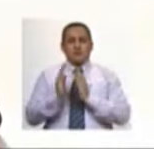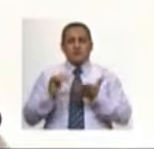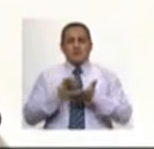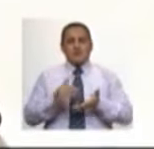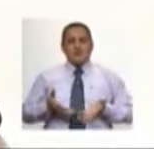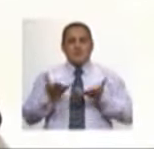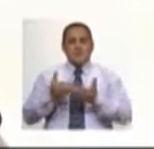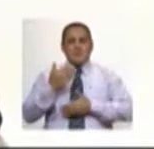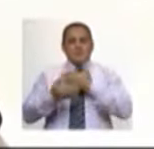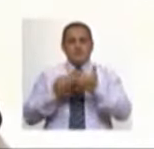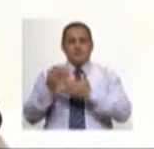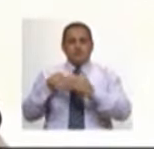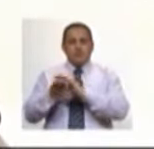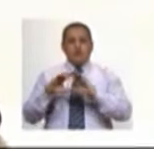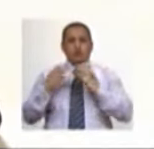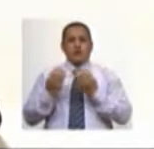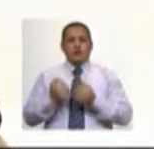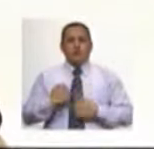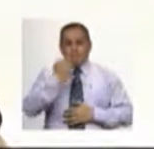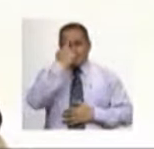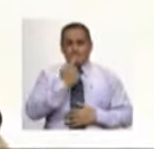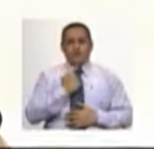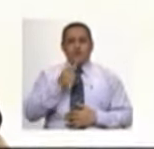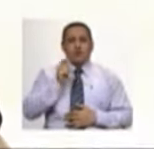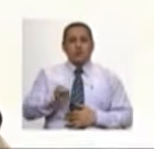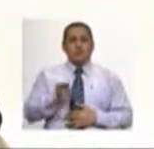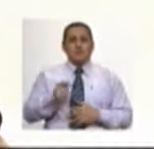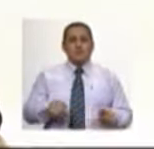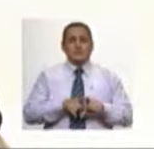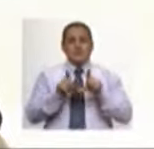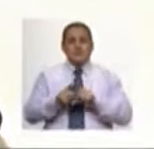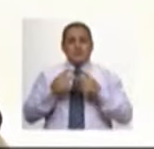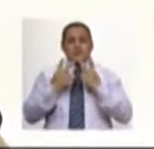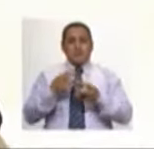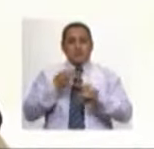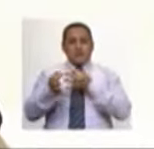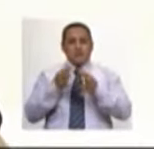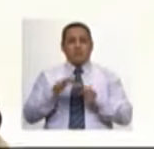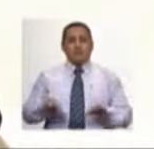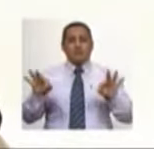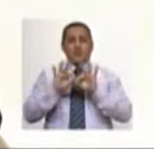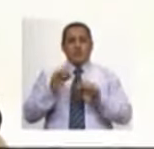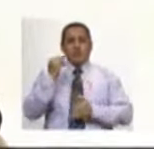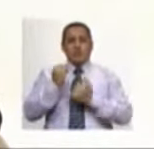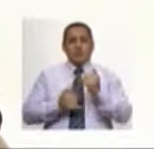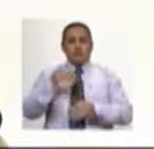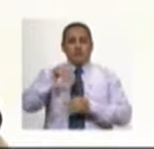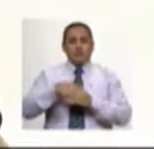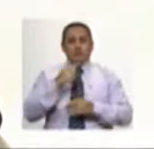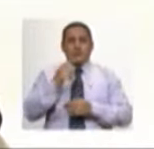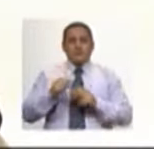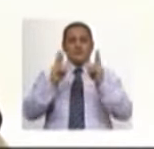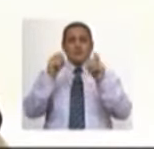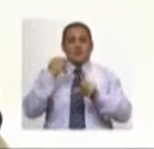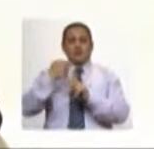llevado a cabo en el Congreso, también el perfil de los magistrados y por supuesto resaltando la última elección, que creo en términos positivos